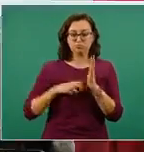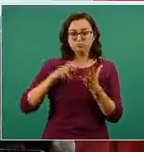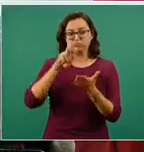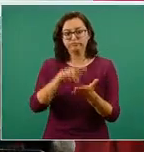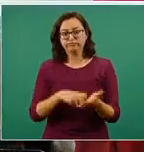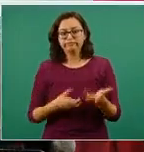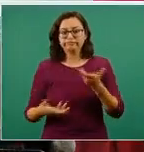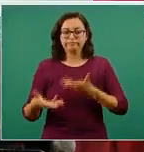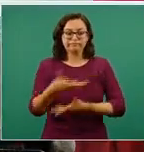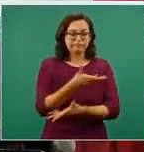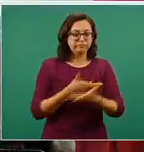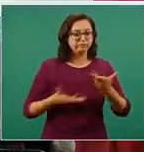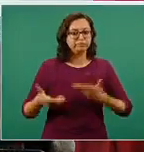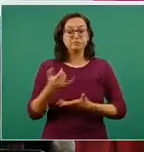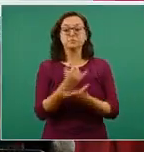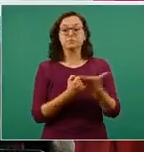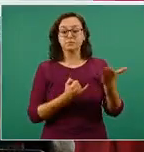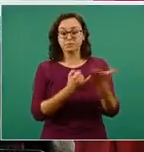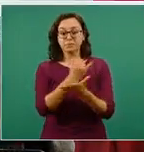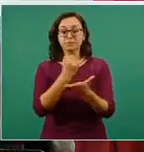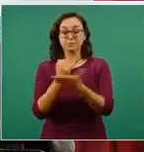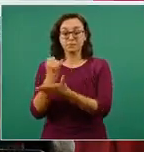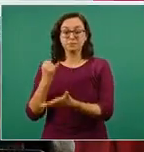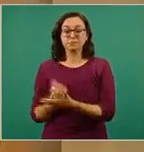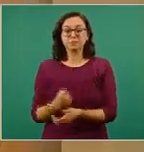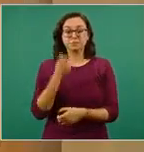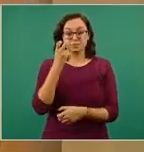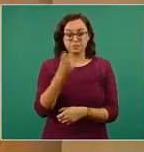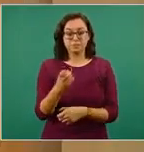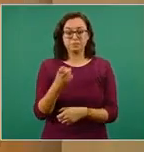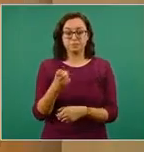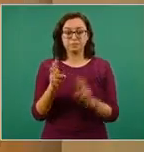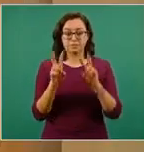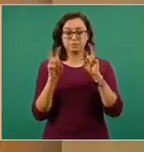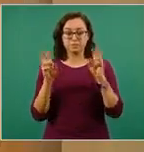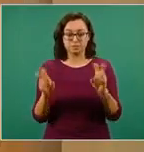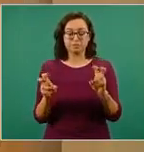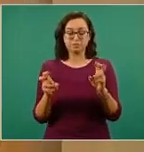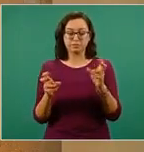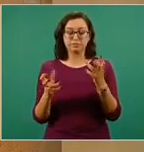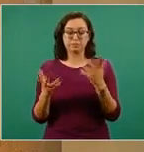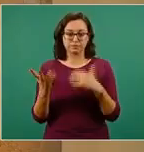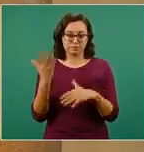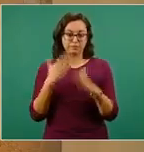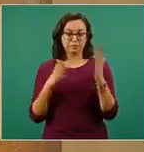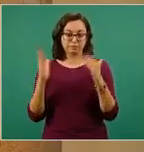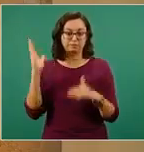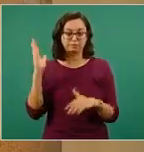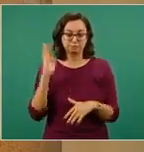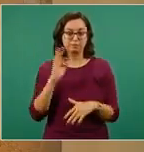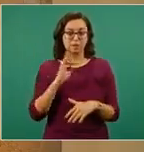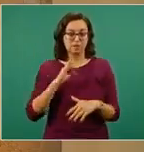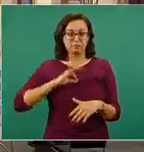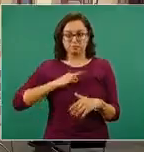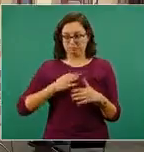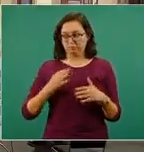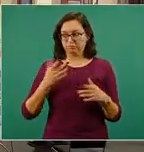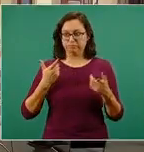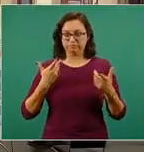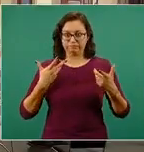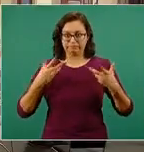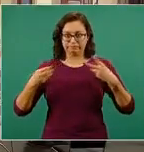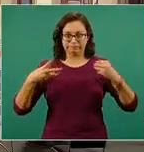tomar decisiones, y creo que mucho de eso tiene que ver el éxito de nuestro control de la pandemia. En la que sigue,